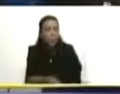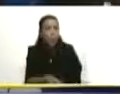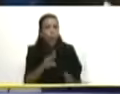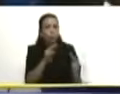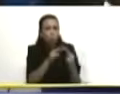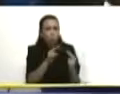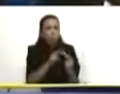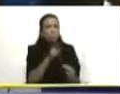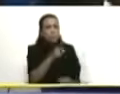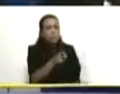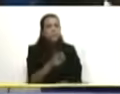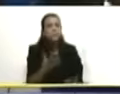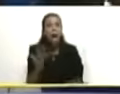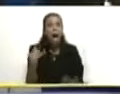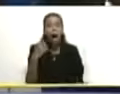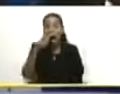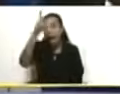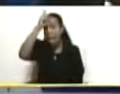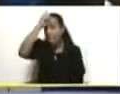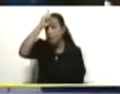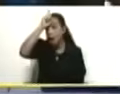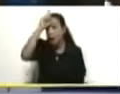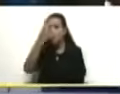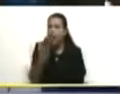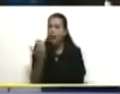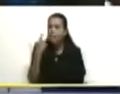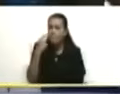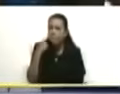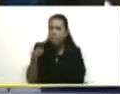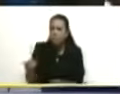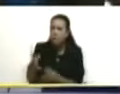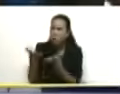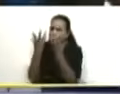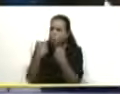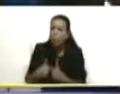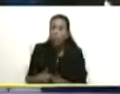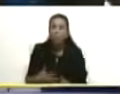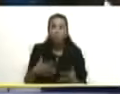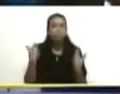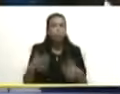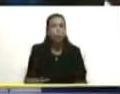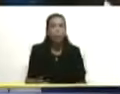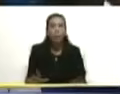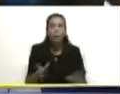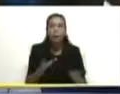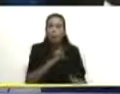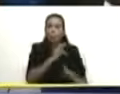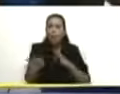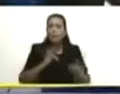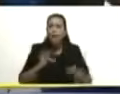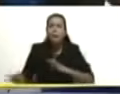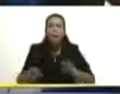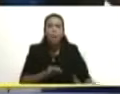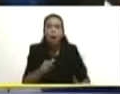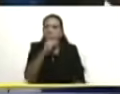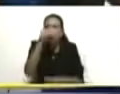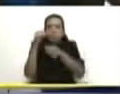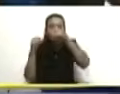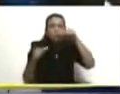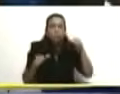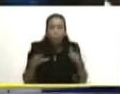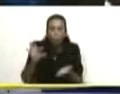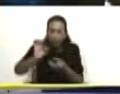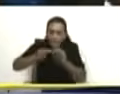conocida que llegó de Alemania hace poco y me dice que es un desastre, es una epidemia. Las drogas